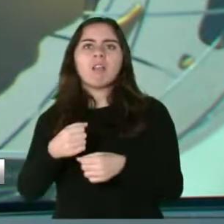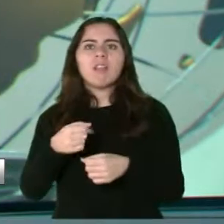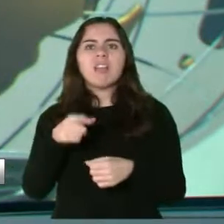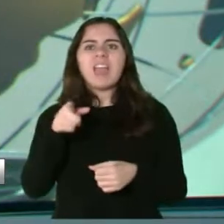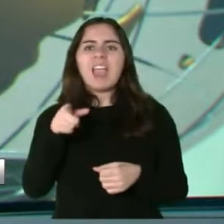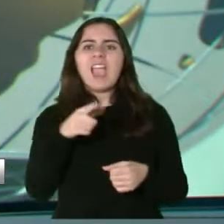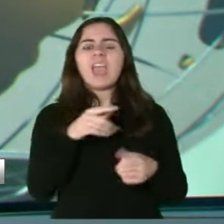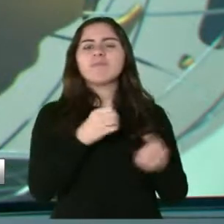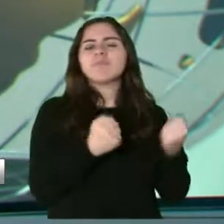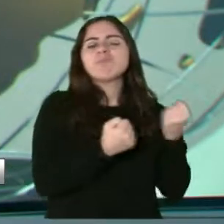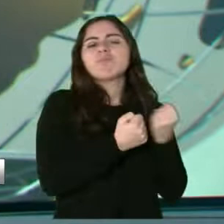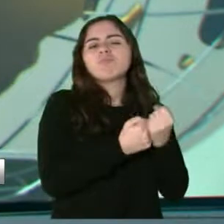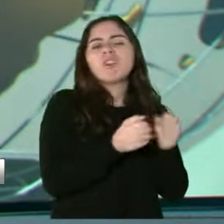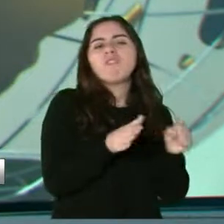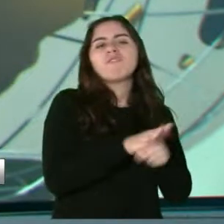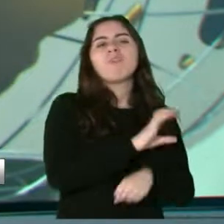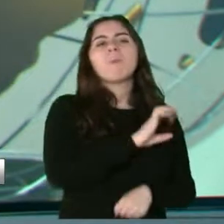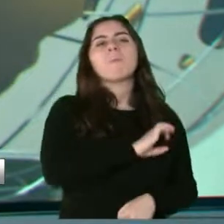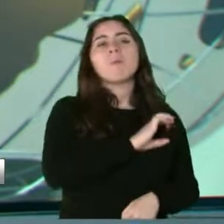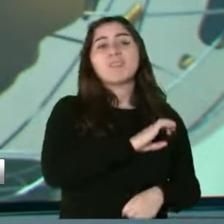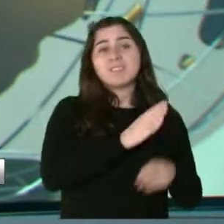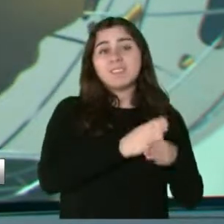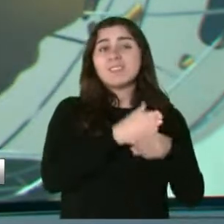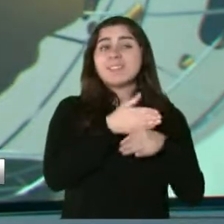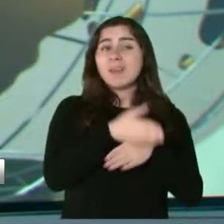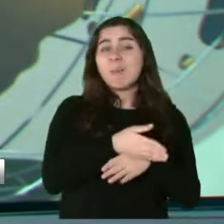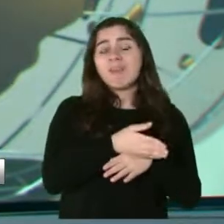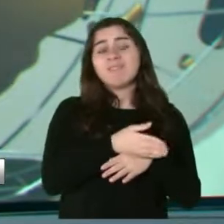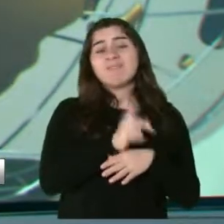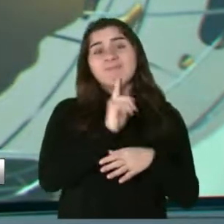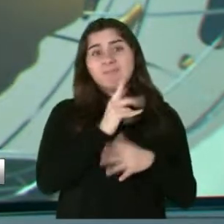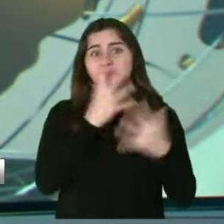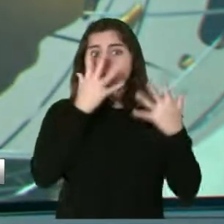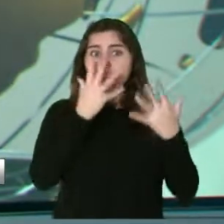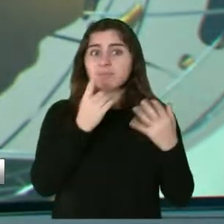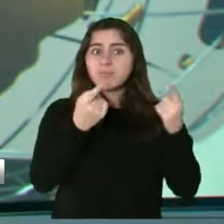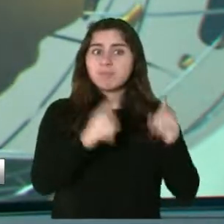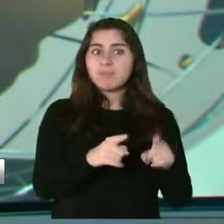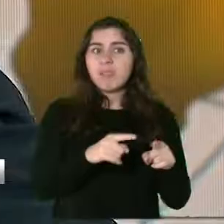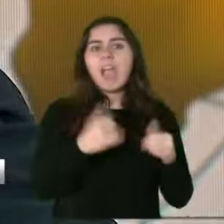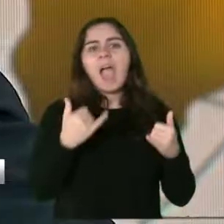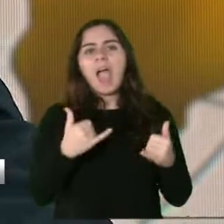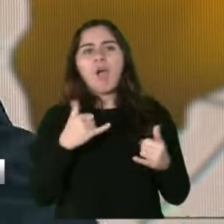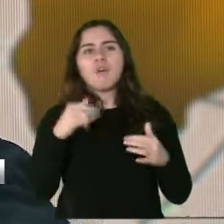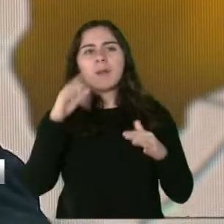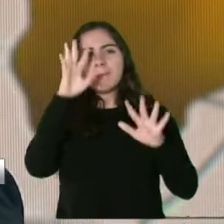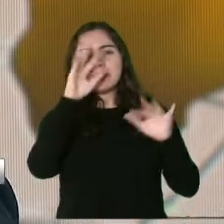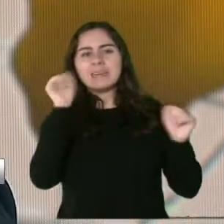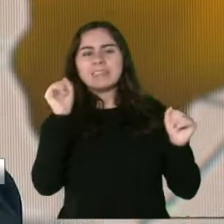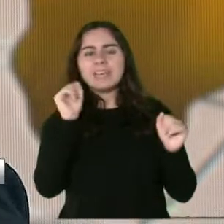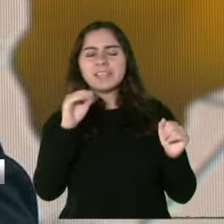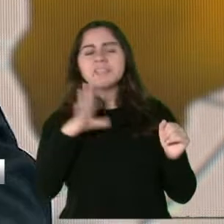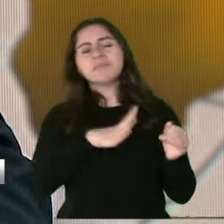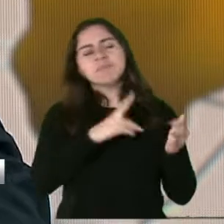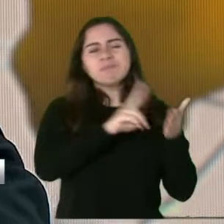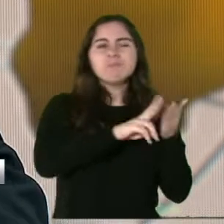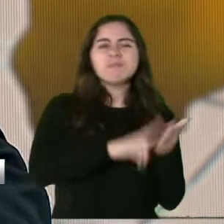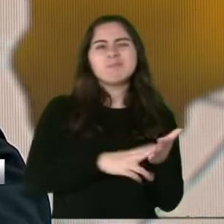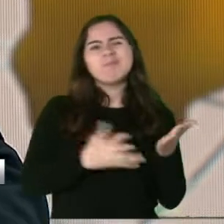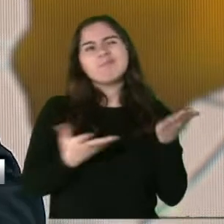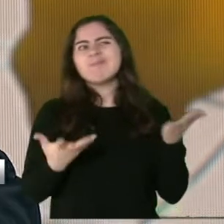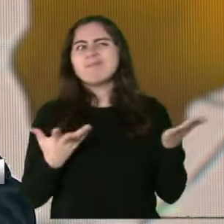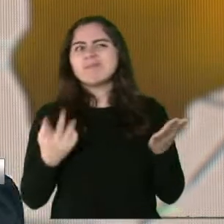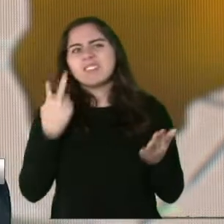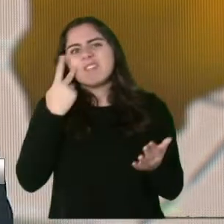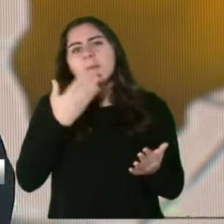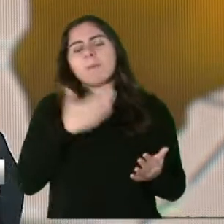policías, sobre todo luego del incidente tan lamentable y trágico que vimos con la muerte de George Floyd. Profesor, vamos a pasar a otra parte del mundo,